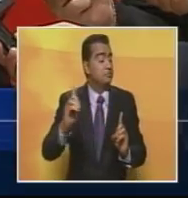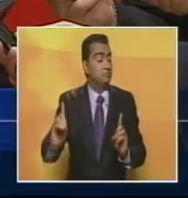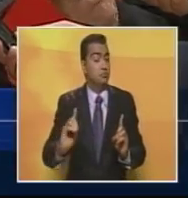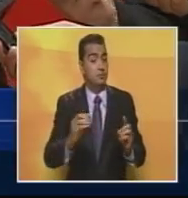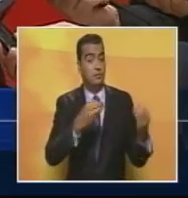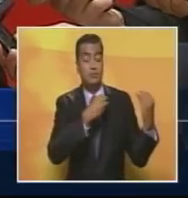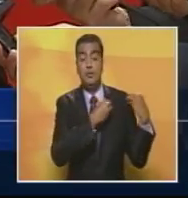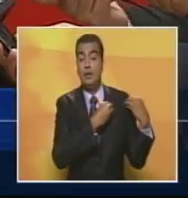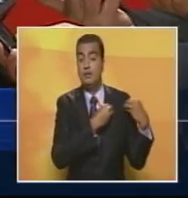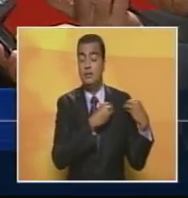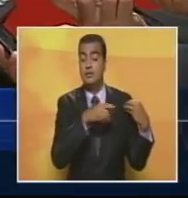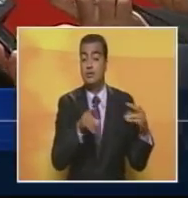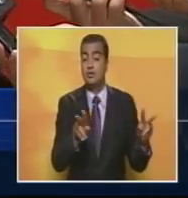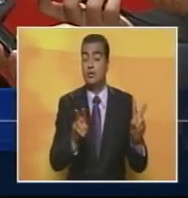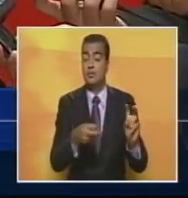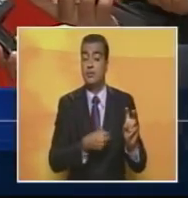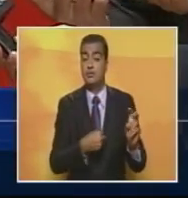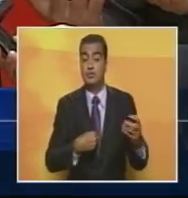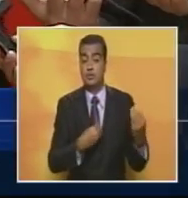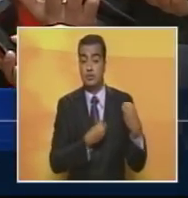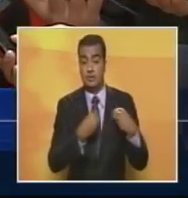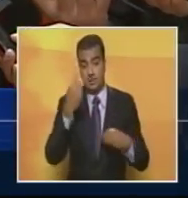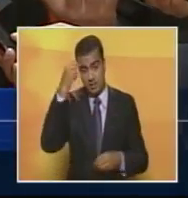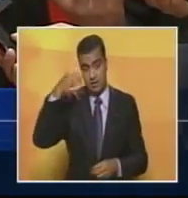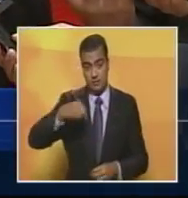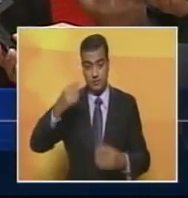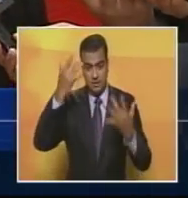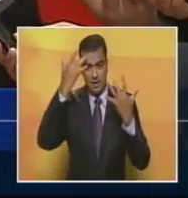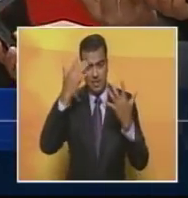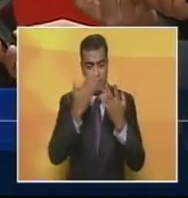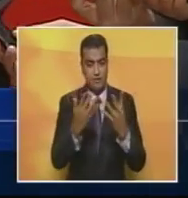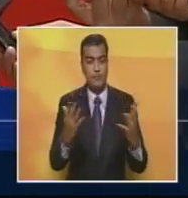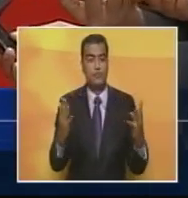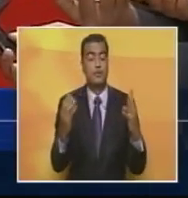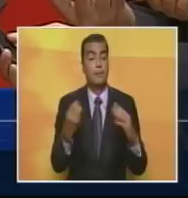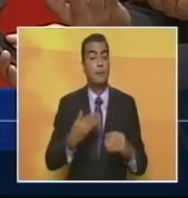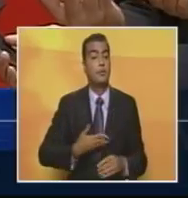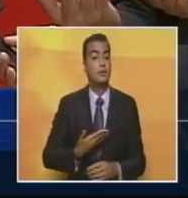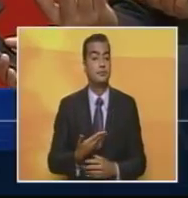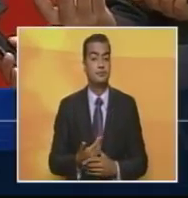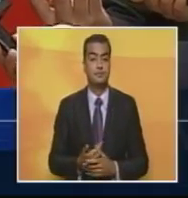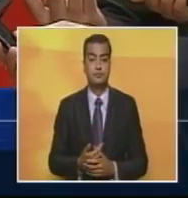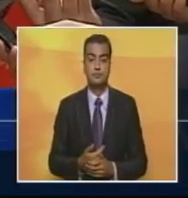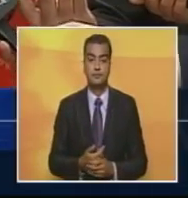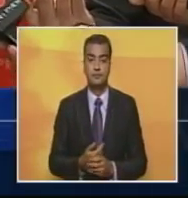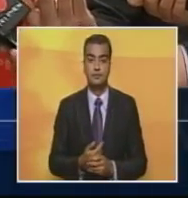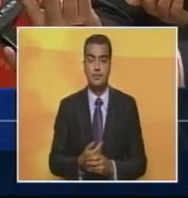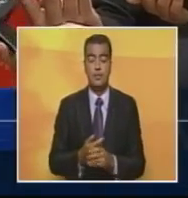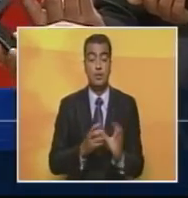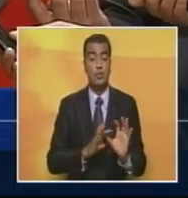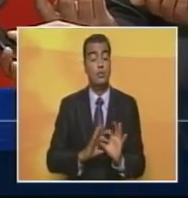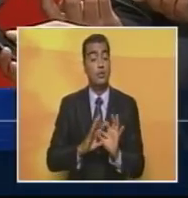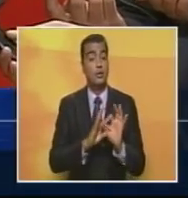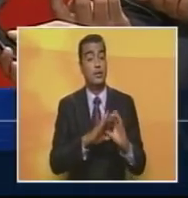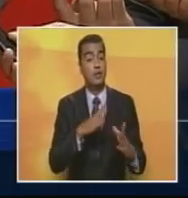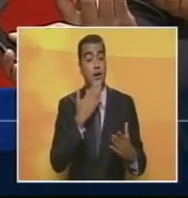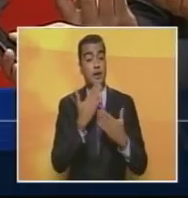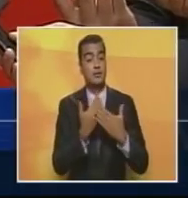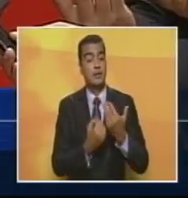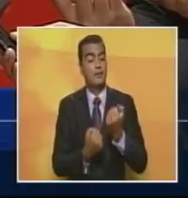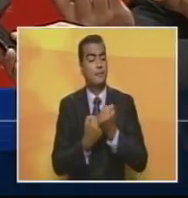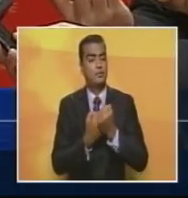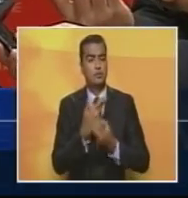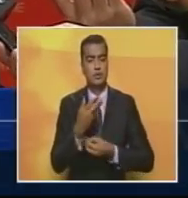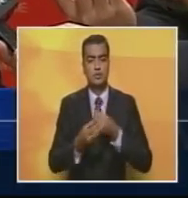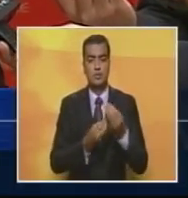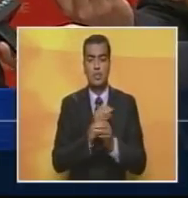gerencial. Y esos son los temas que nos congregan hoy. O sea, la idea del foro es poder unirnos gracias al apoyo de